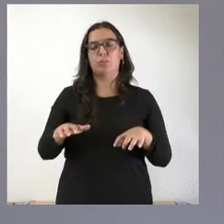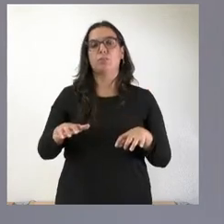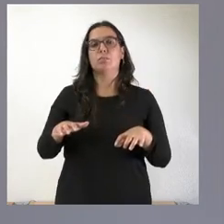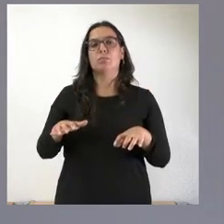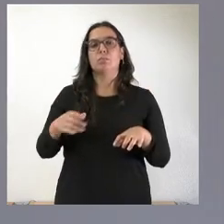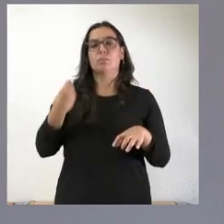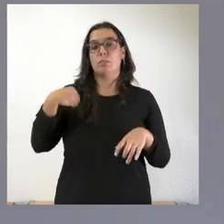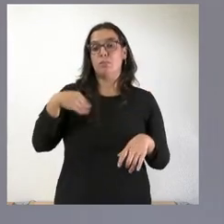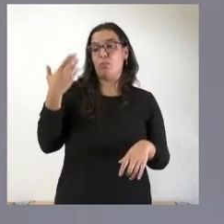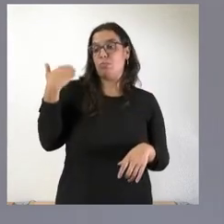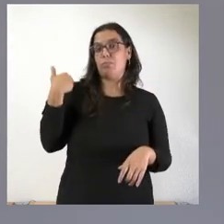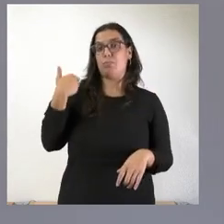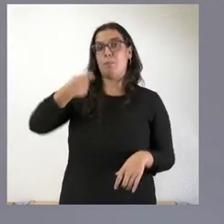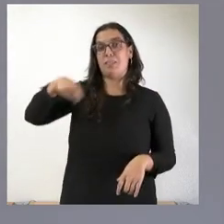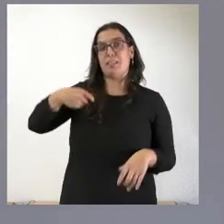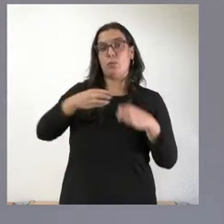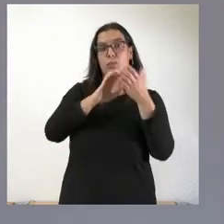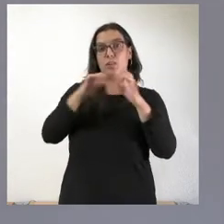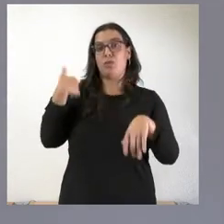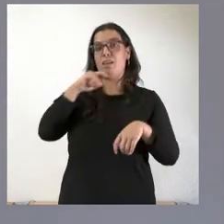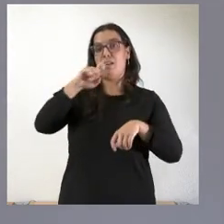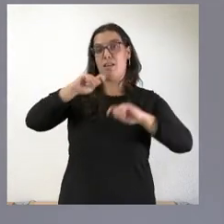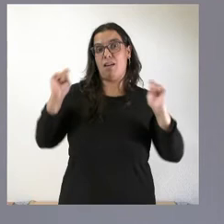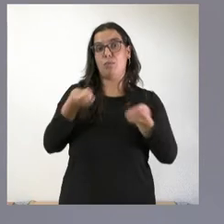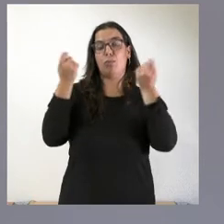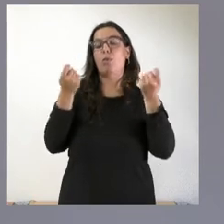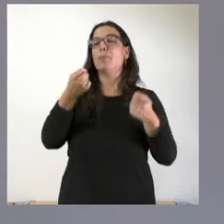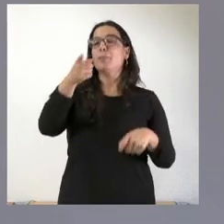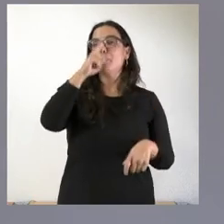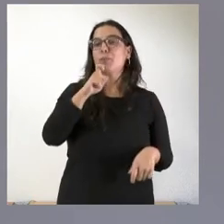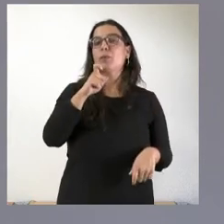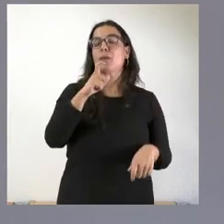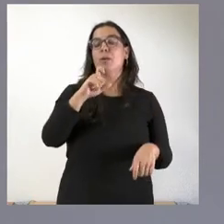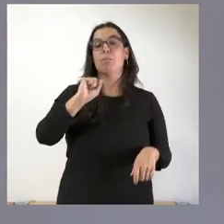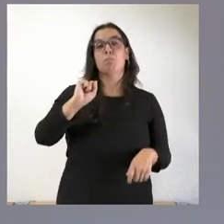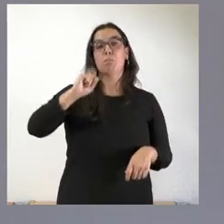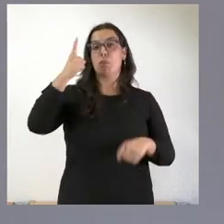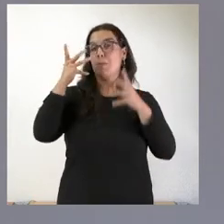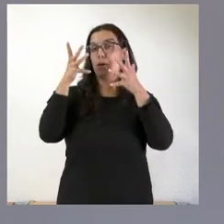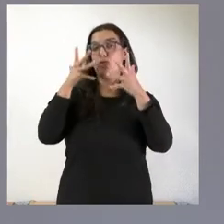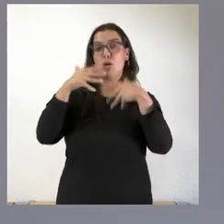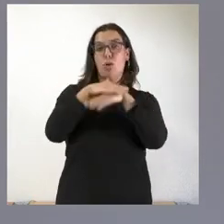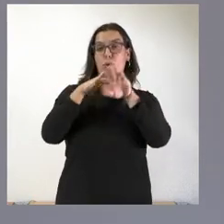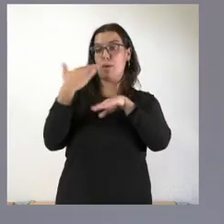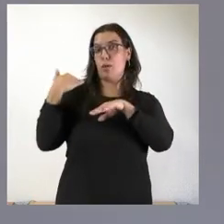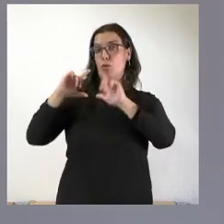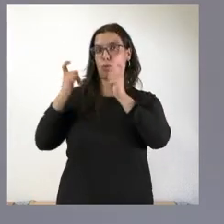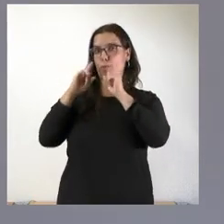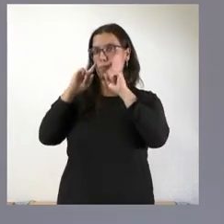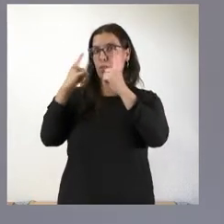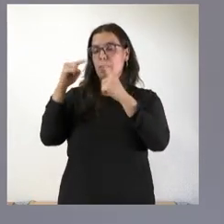conforme a lo que allá anunció el presidente de la Junta de Castilla y León. Recordarán ustedes que en el primer Consejo de Gobierno se presentó un